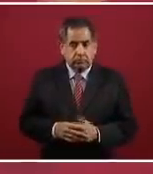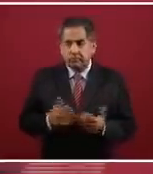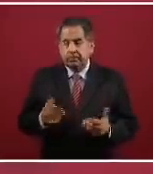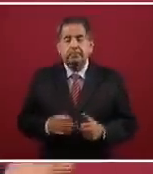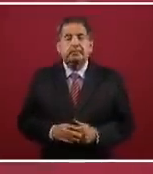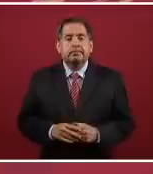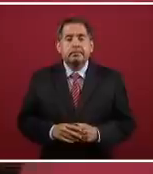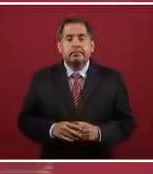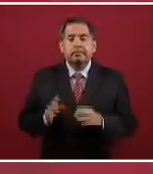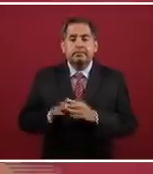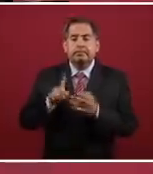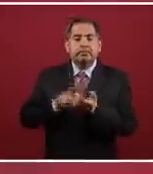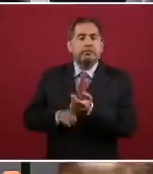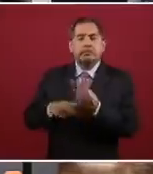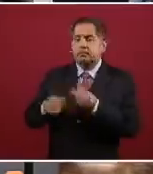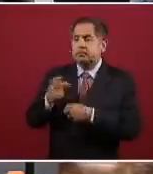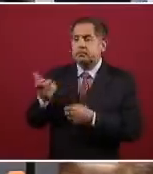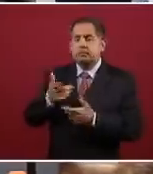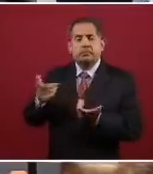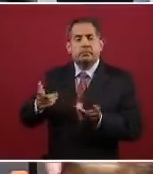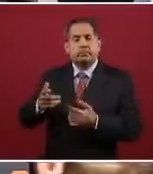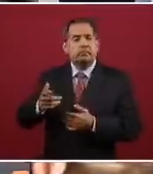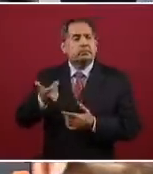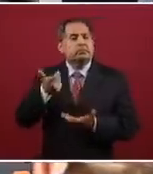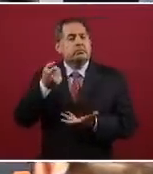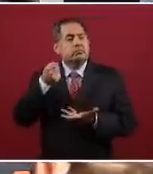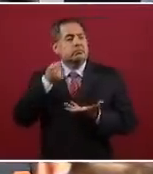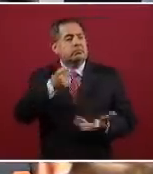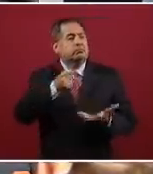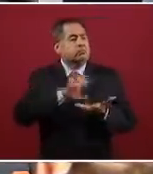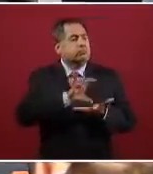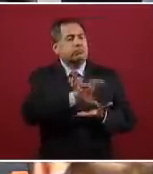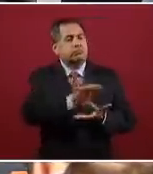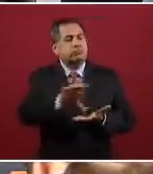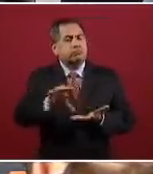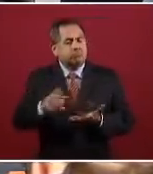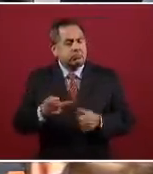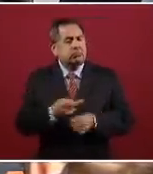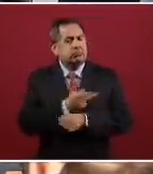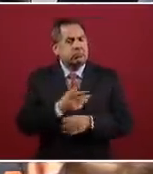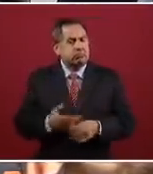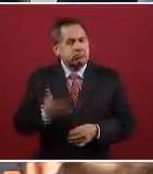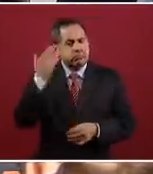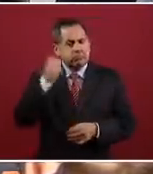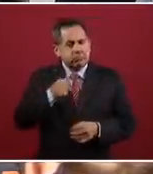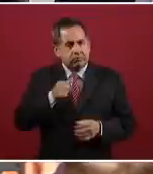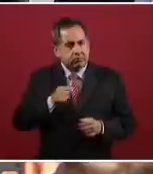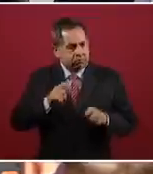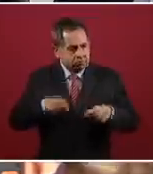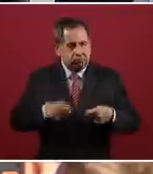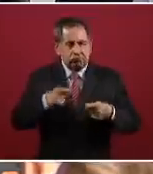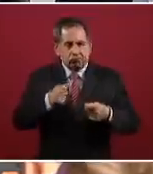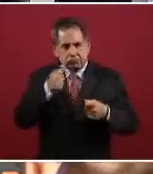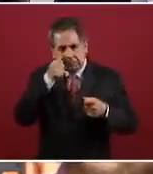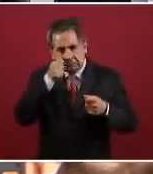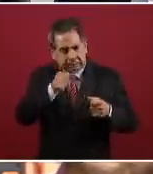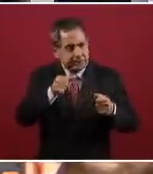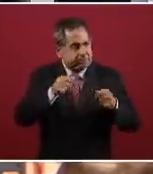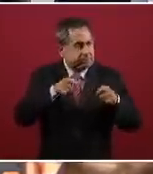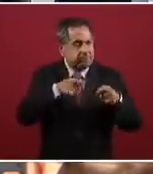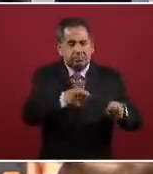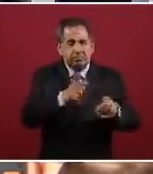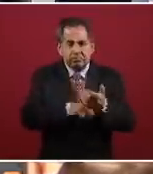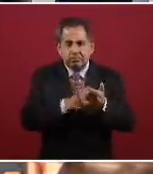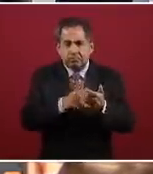Entonces, ¿qué hicieron con todo el dinero que se les transfería a los estados para la